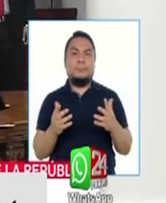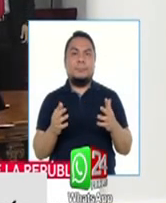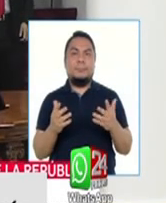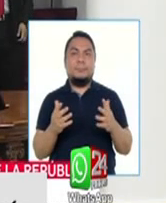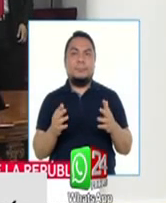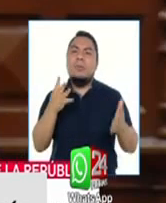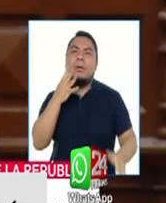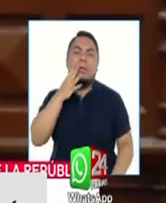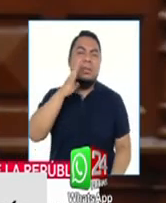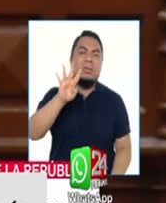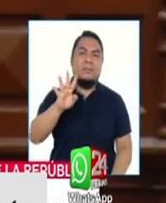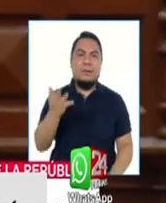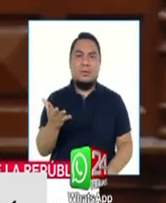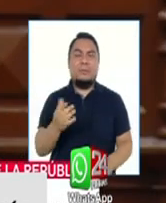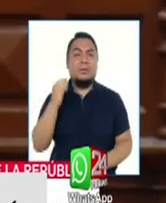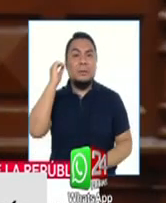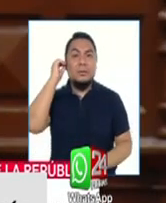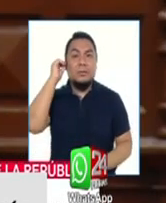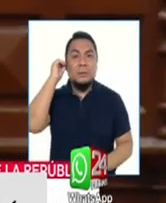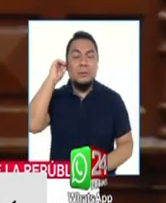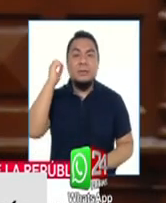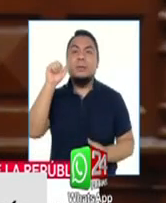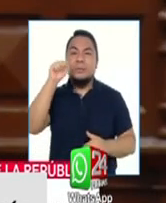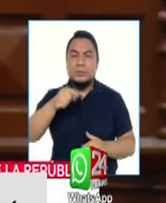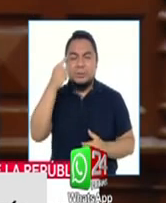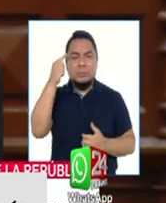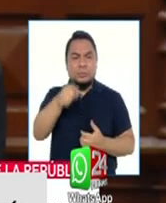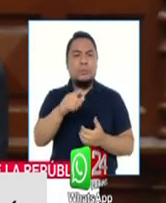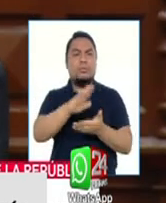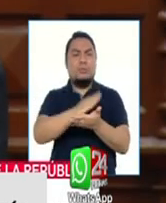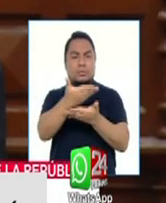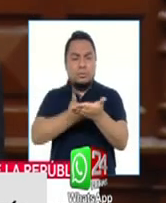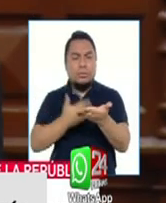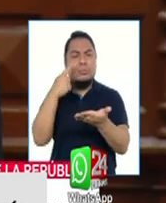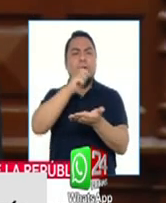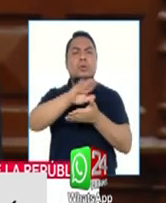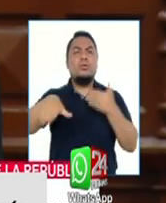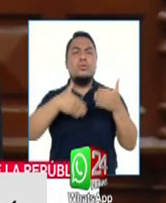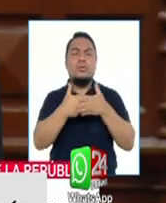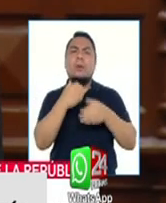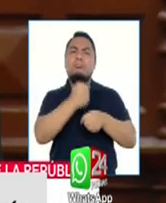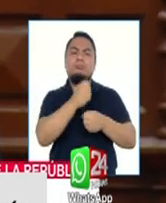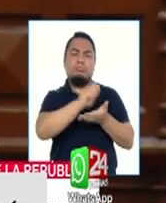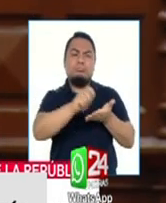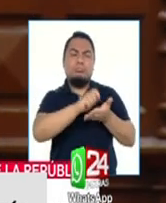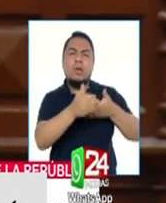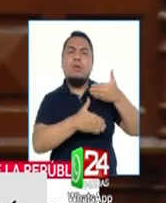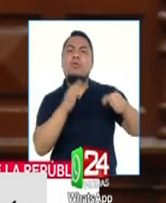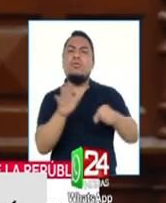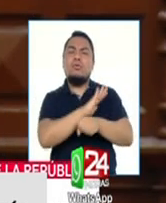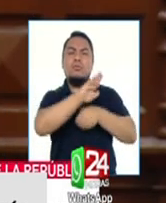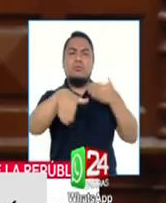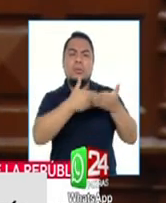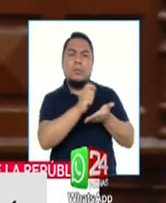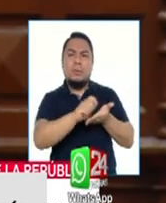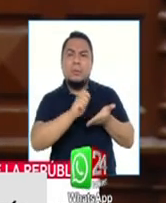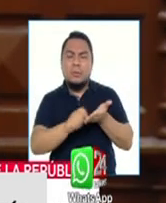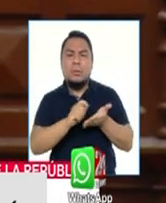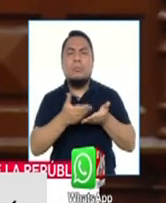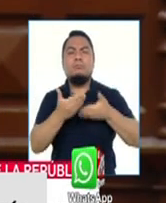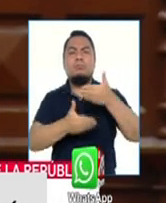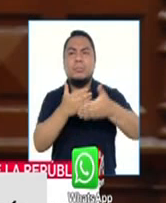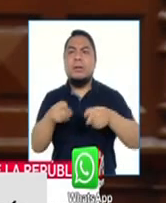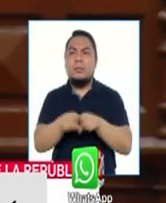2020 considerando sus documentos generales y mirando con lentes